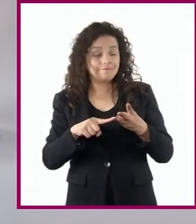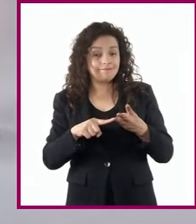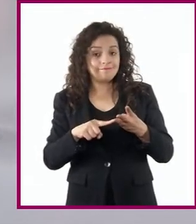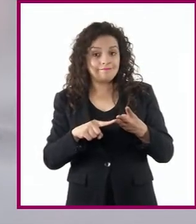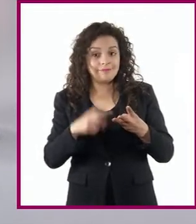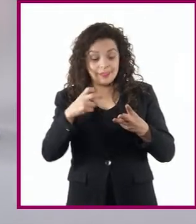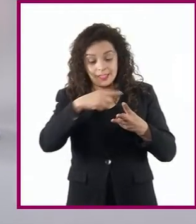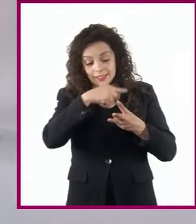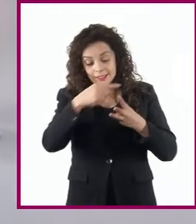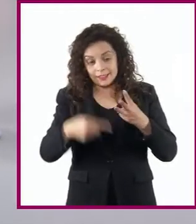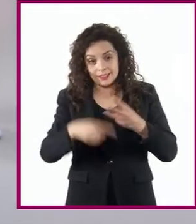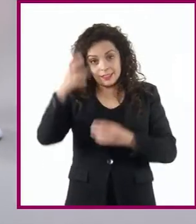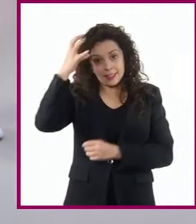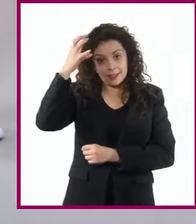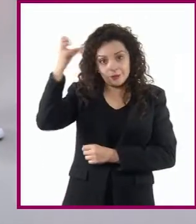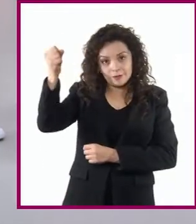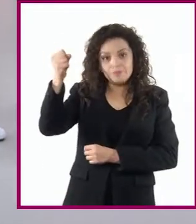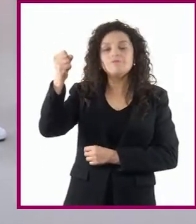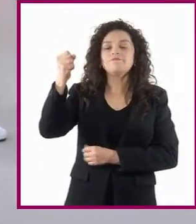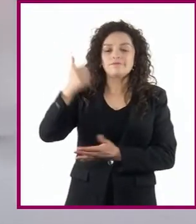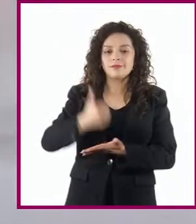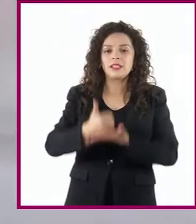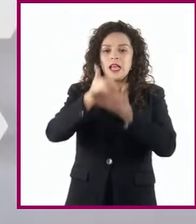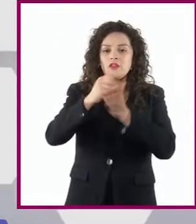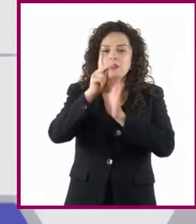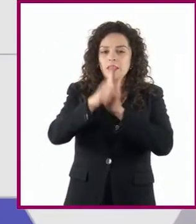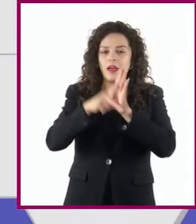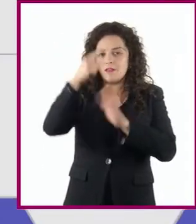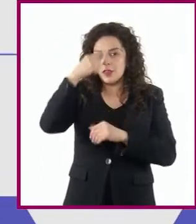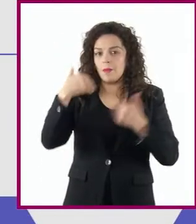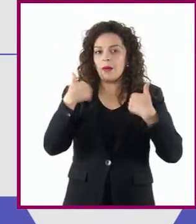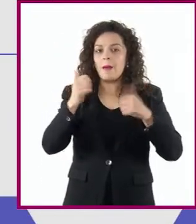estos conceptos con ayuda del siguiente video?